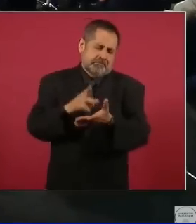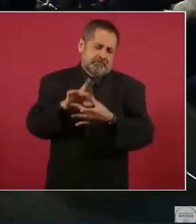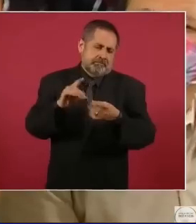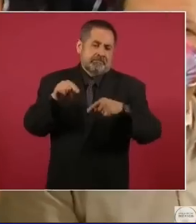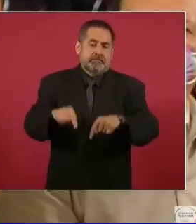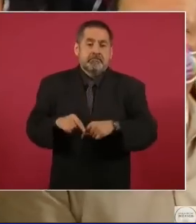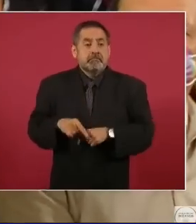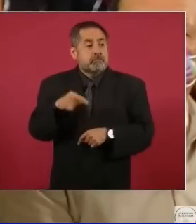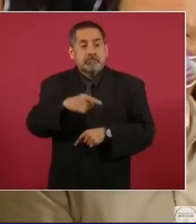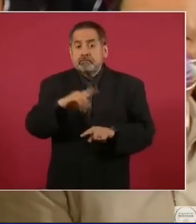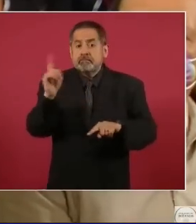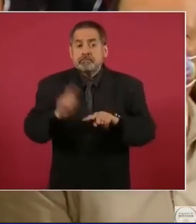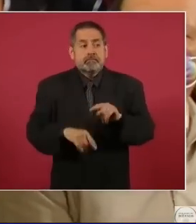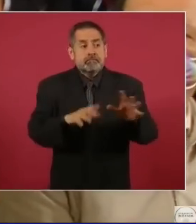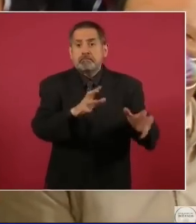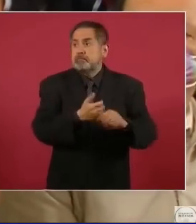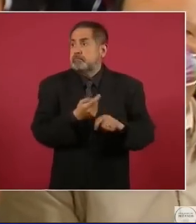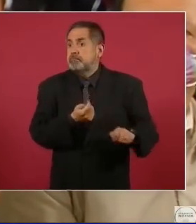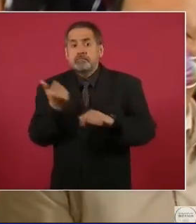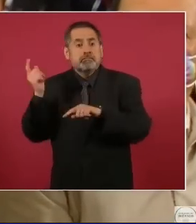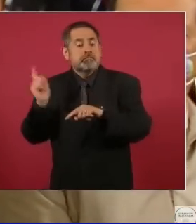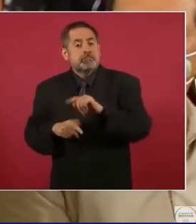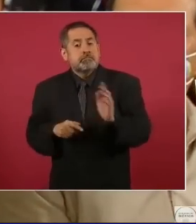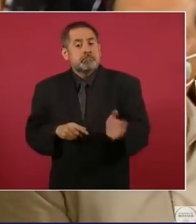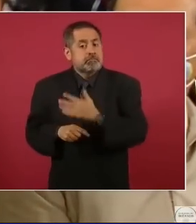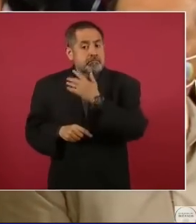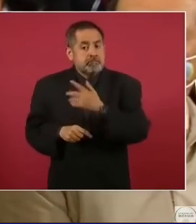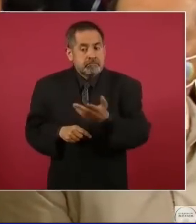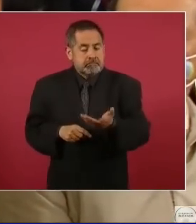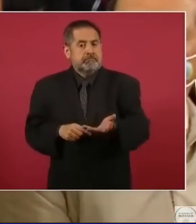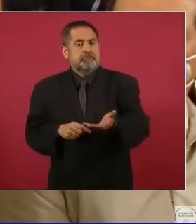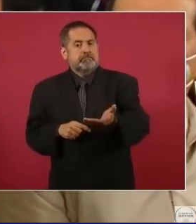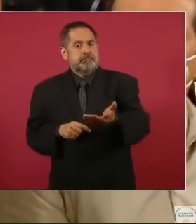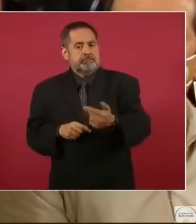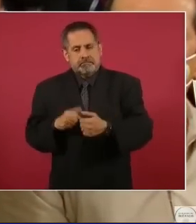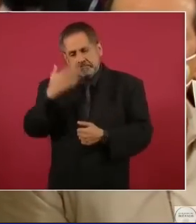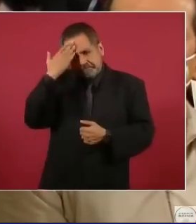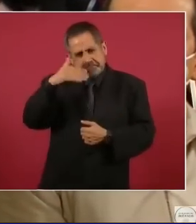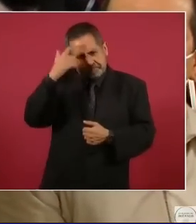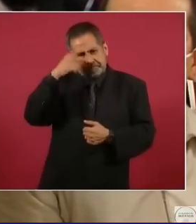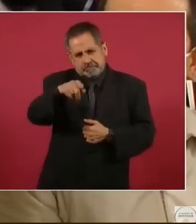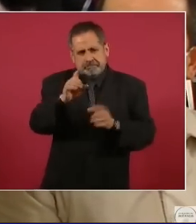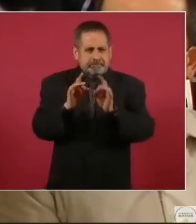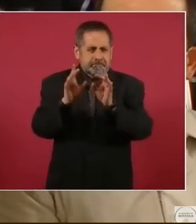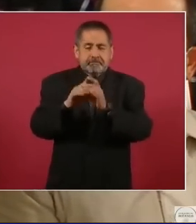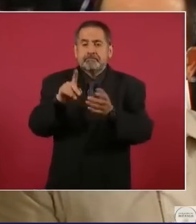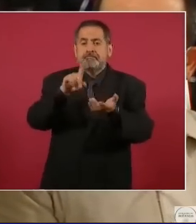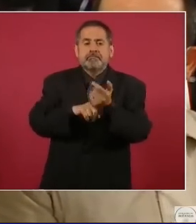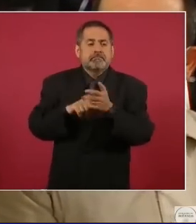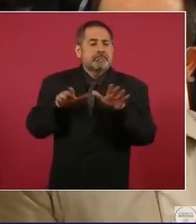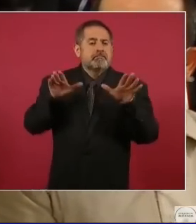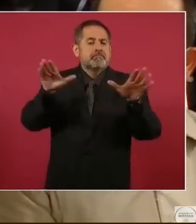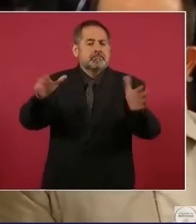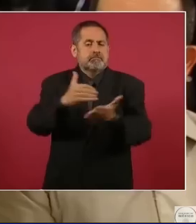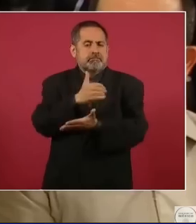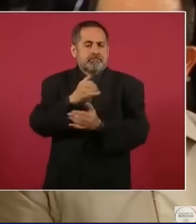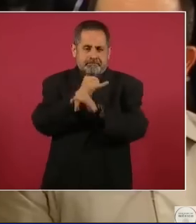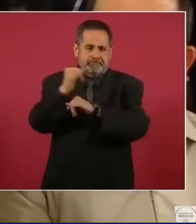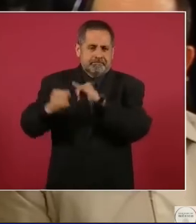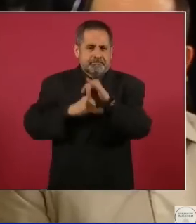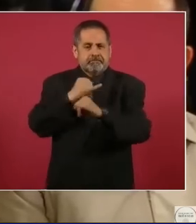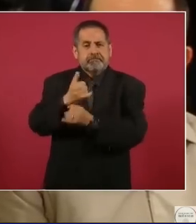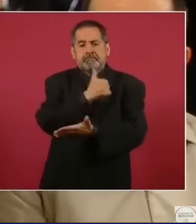punto es que aquí, en este tema, sabemos pues todas las circunstancias que están en el Aeropuerto Internacional de la Ciudad de